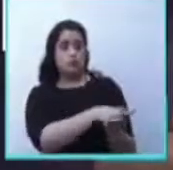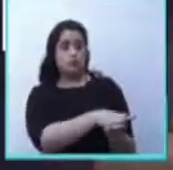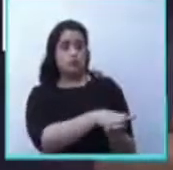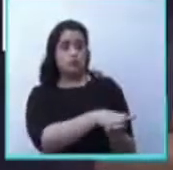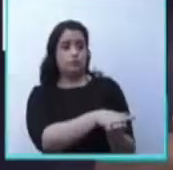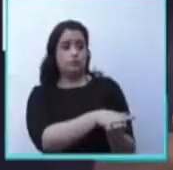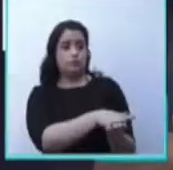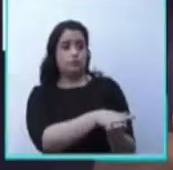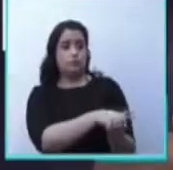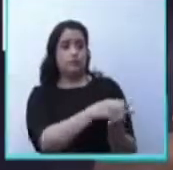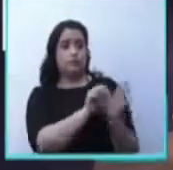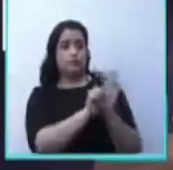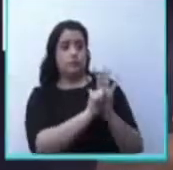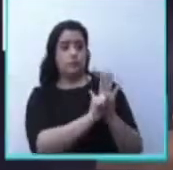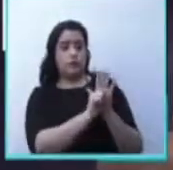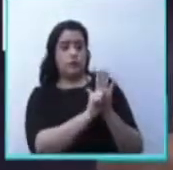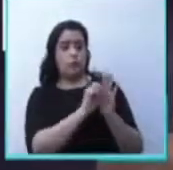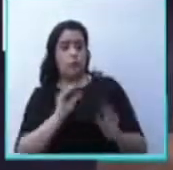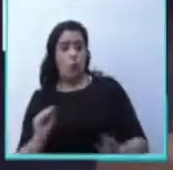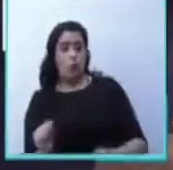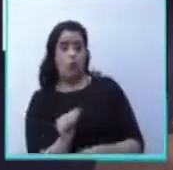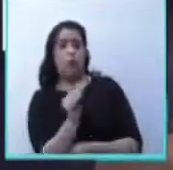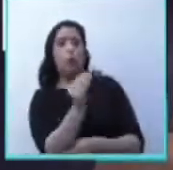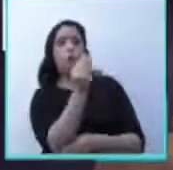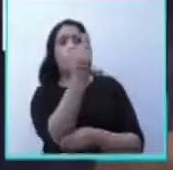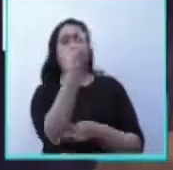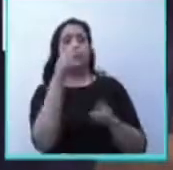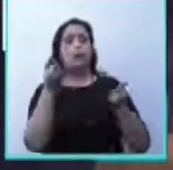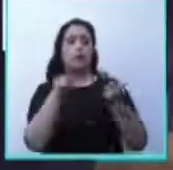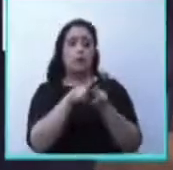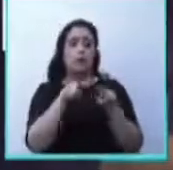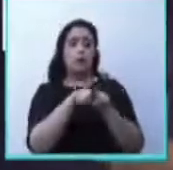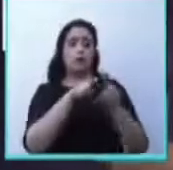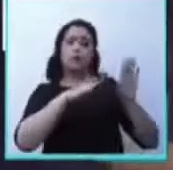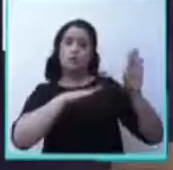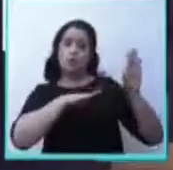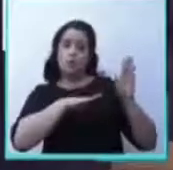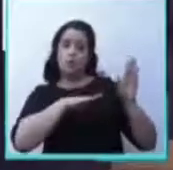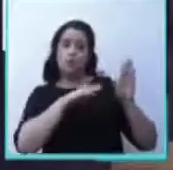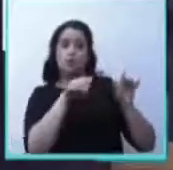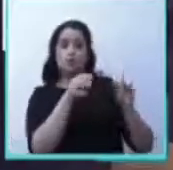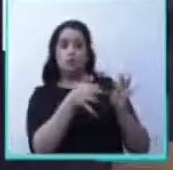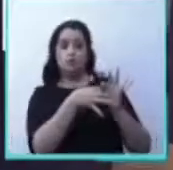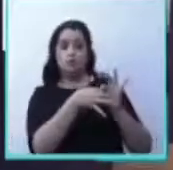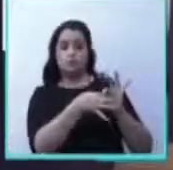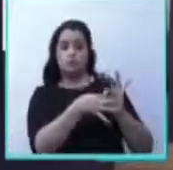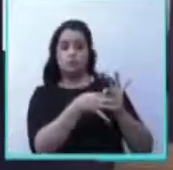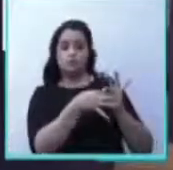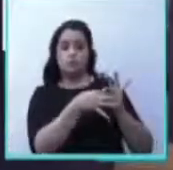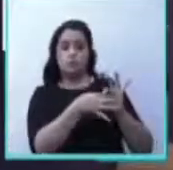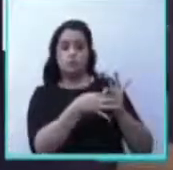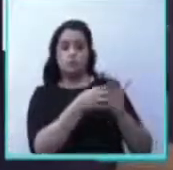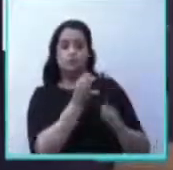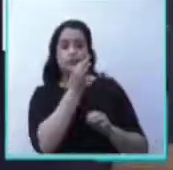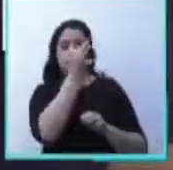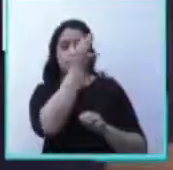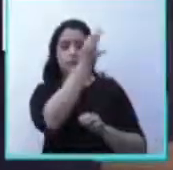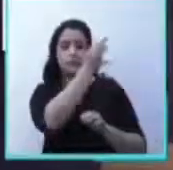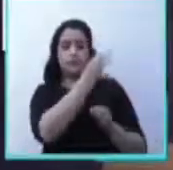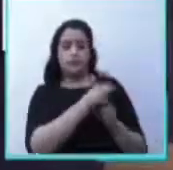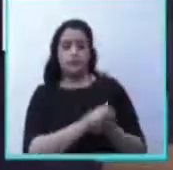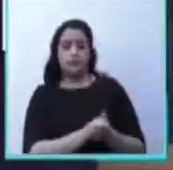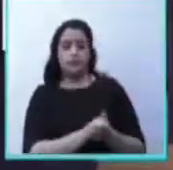la juventud tiene un compromiso para las futuras generaciones con usted. Y